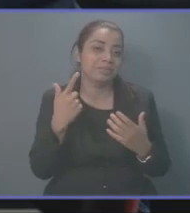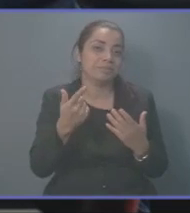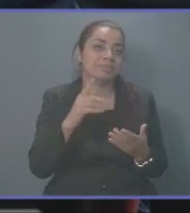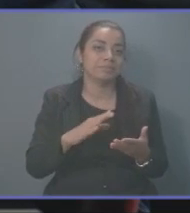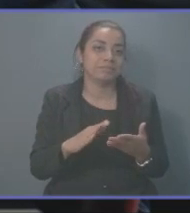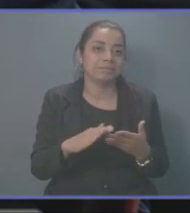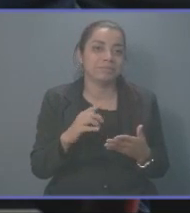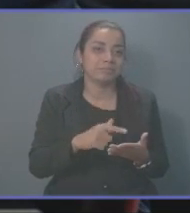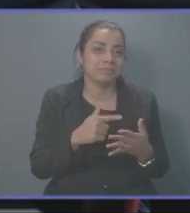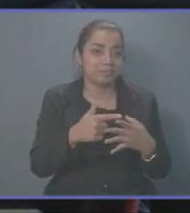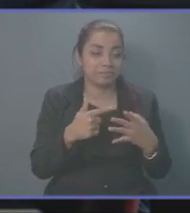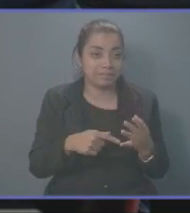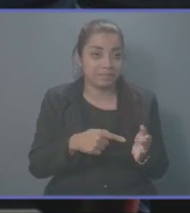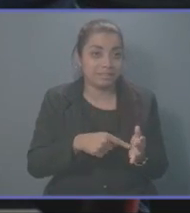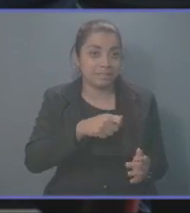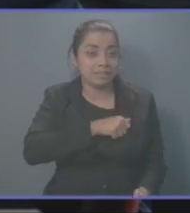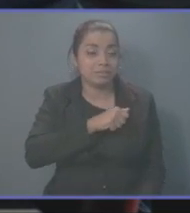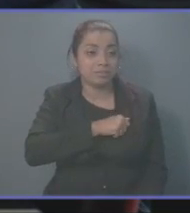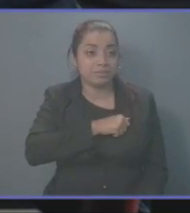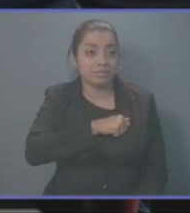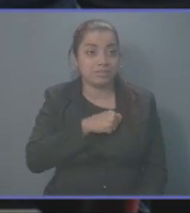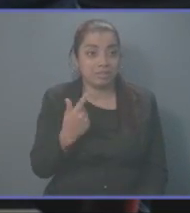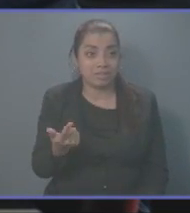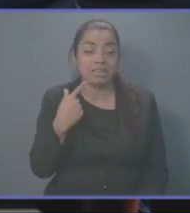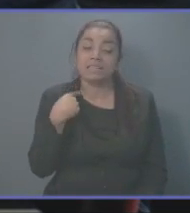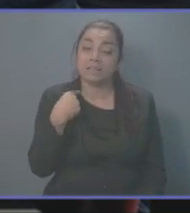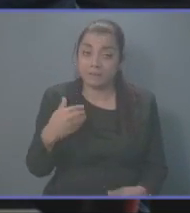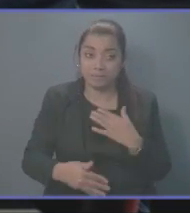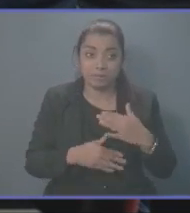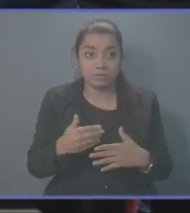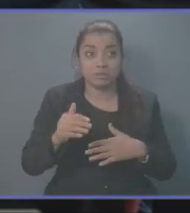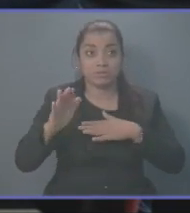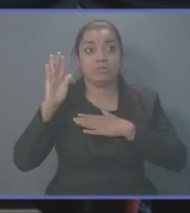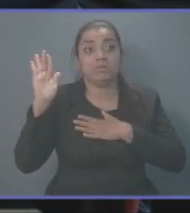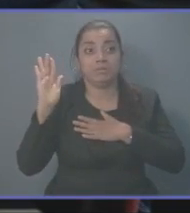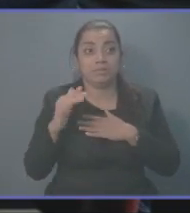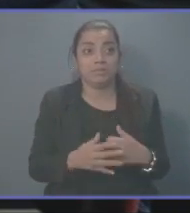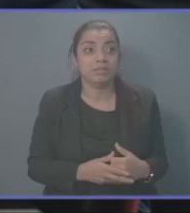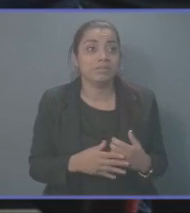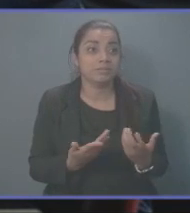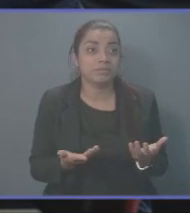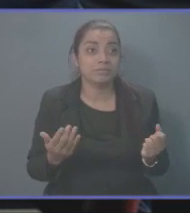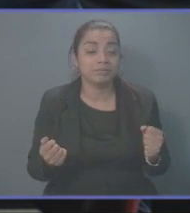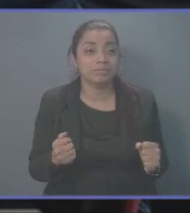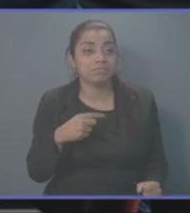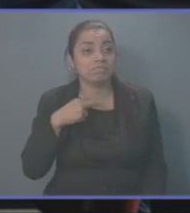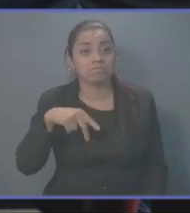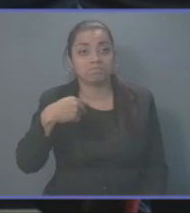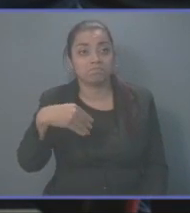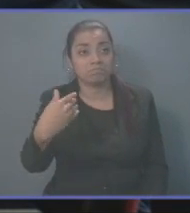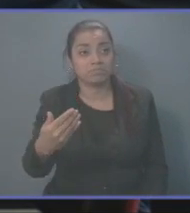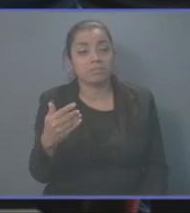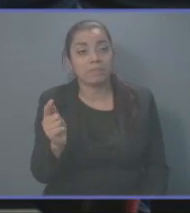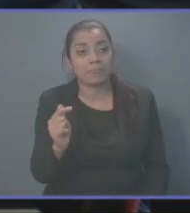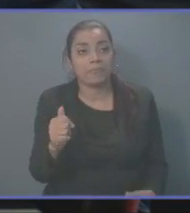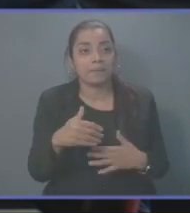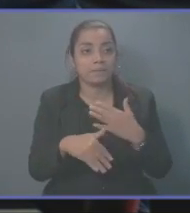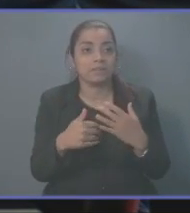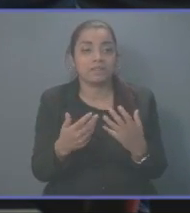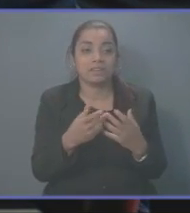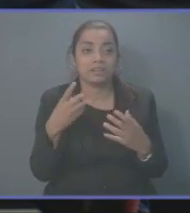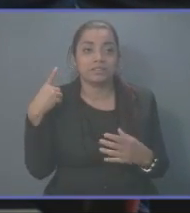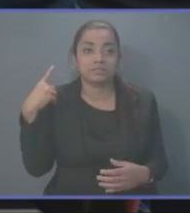exclusiva e indelegable responsabilidad darle el debido cumplimiento. En consecuencia, ninguna de las referidas